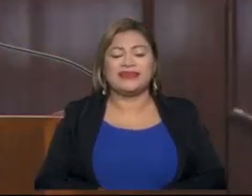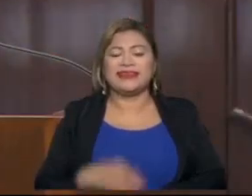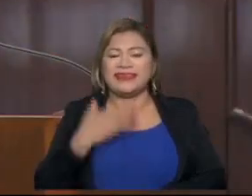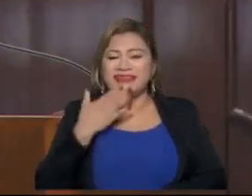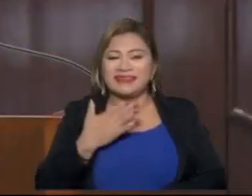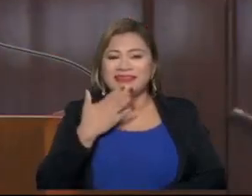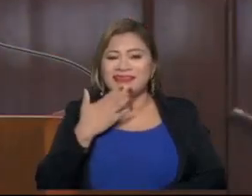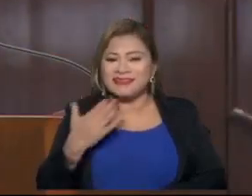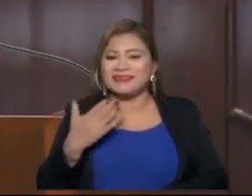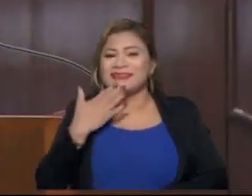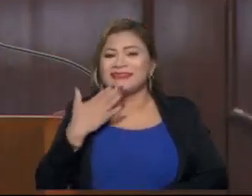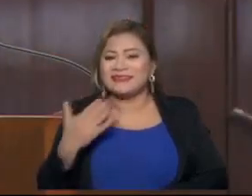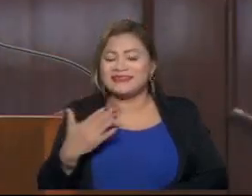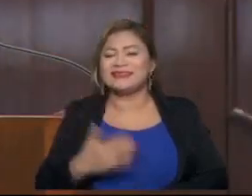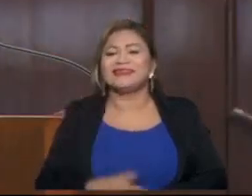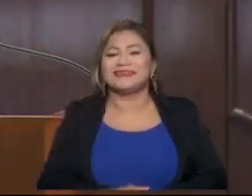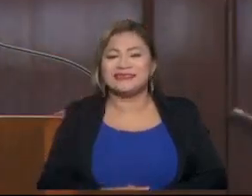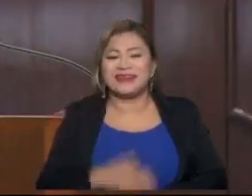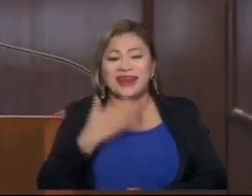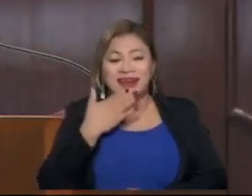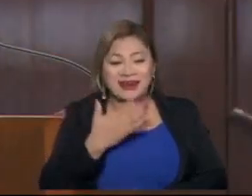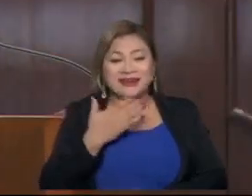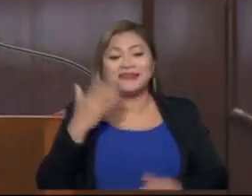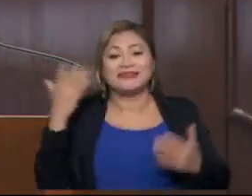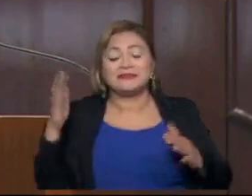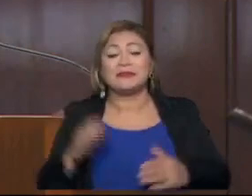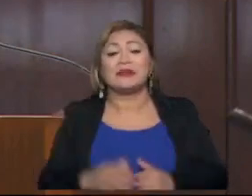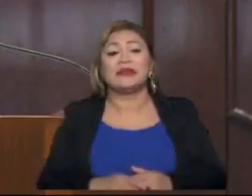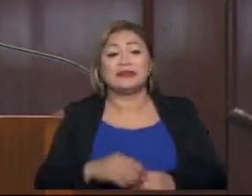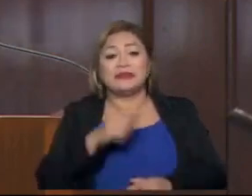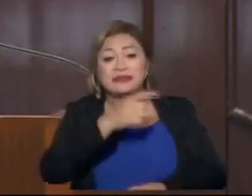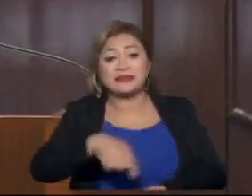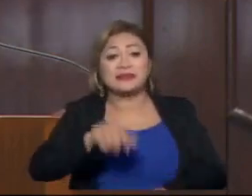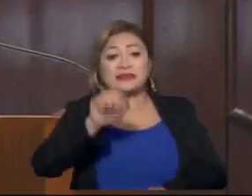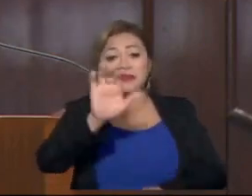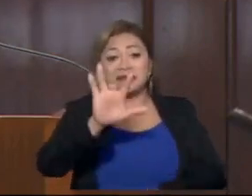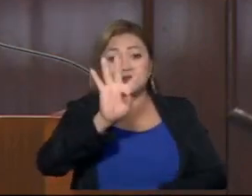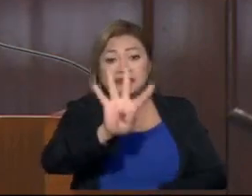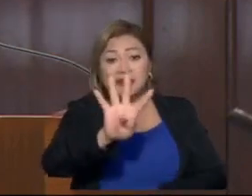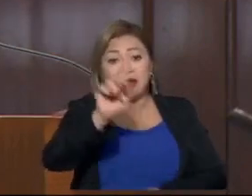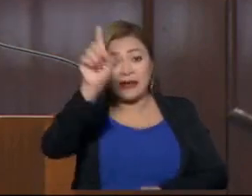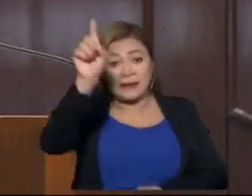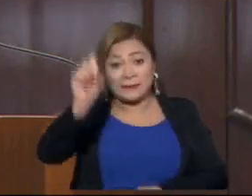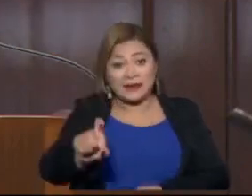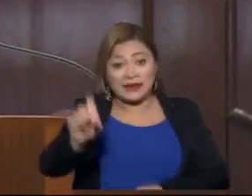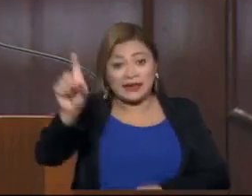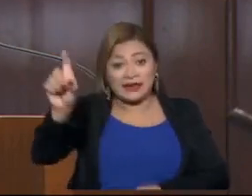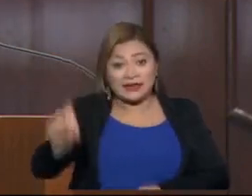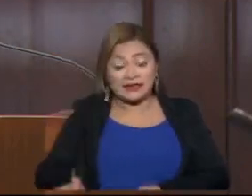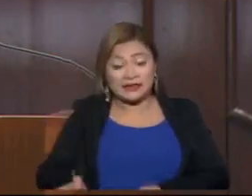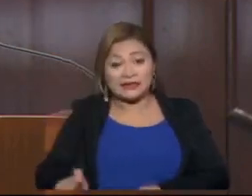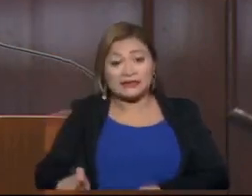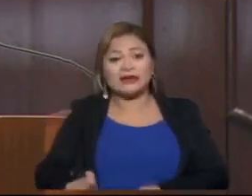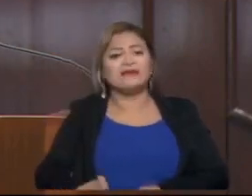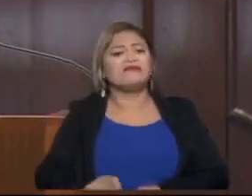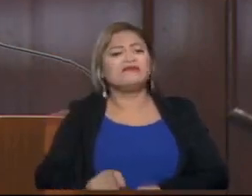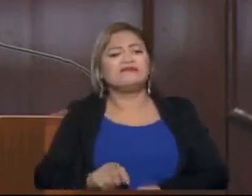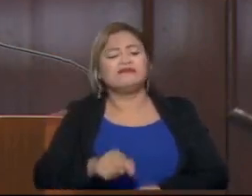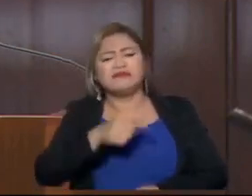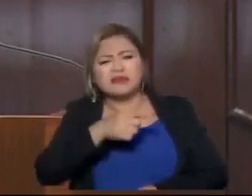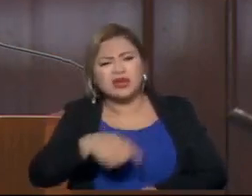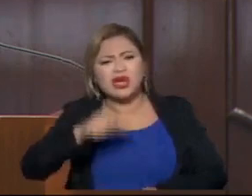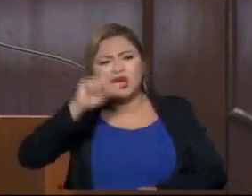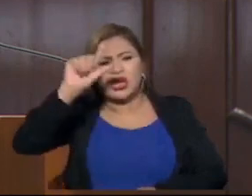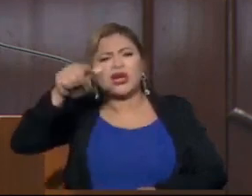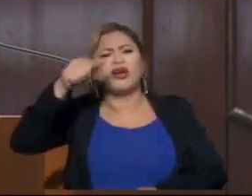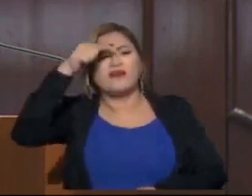Gracias. Muchas gracias. En 54 meses de gestión, nuestro gobierno se ha enfocado en